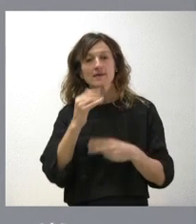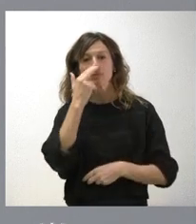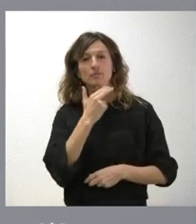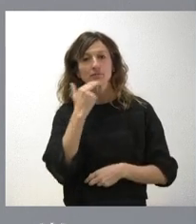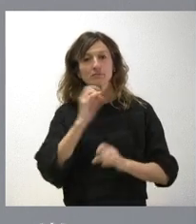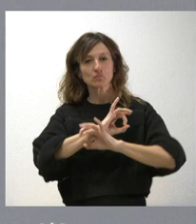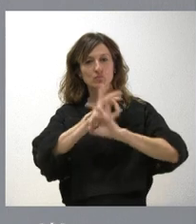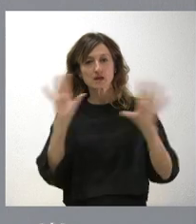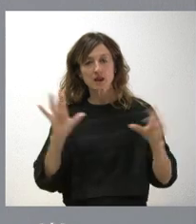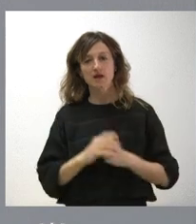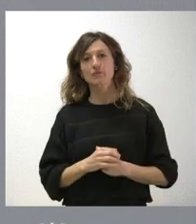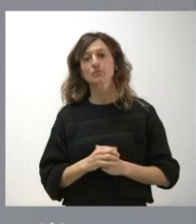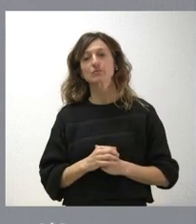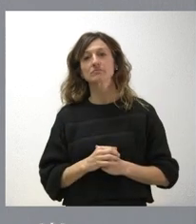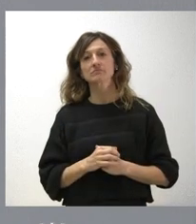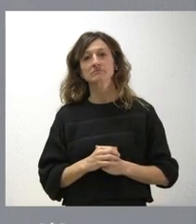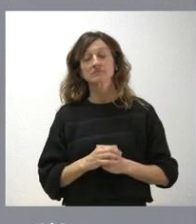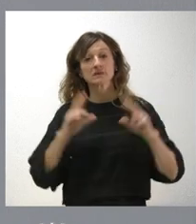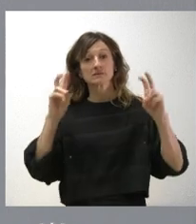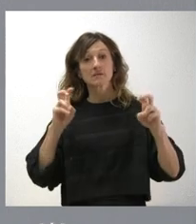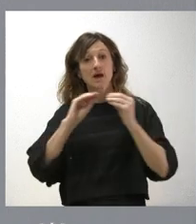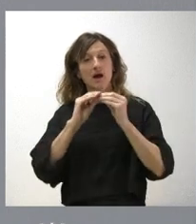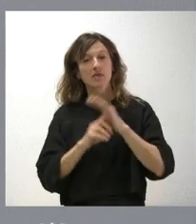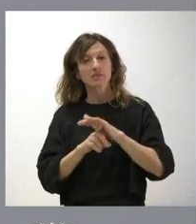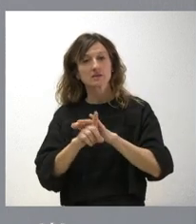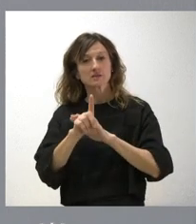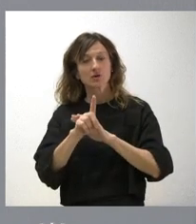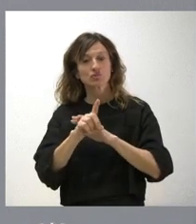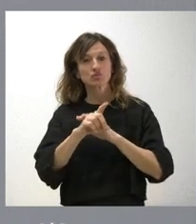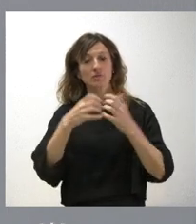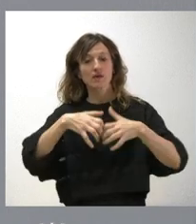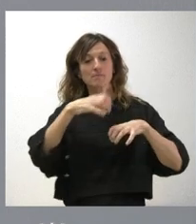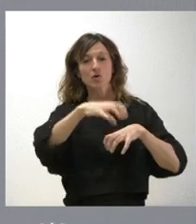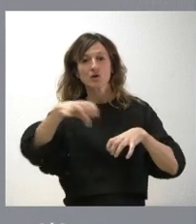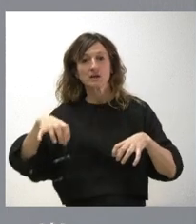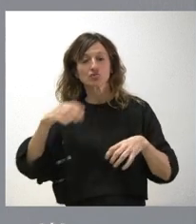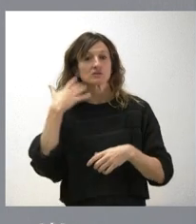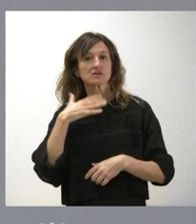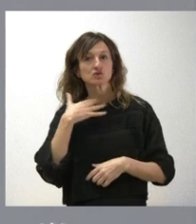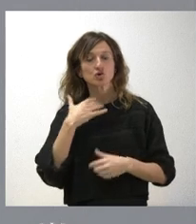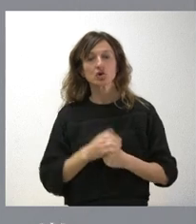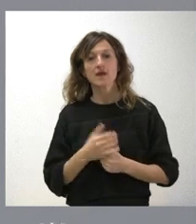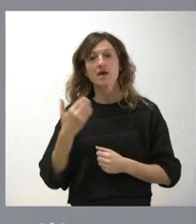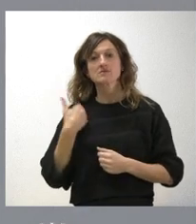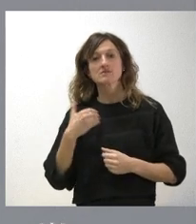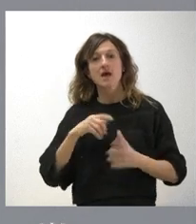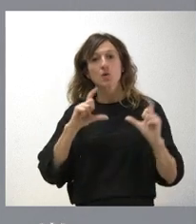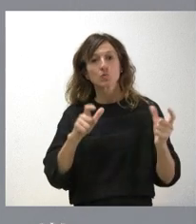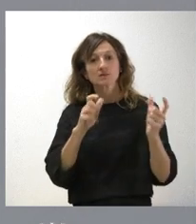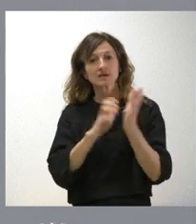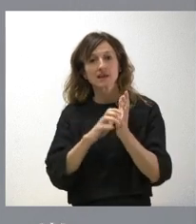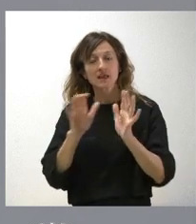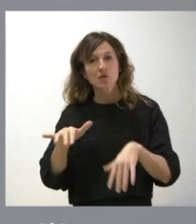claro con el desarrollo de Los polígonos empresariales en Soria estamos desarrollando desde la junta de Castilla